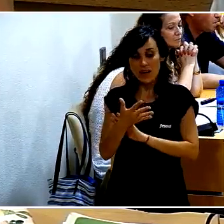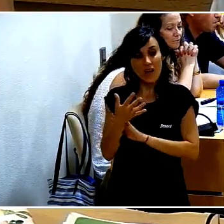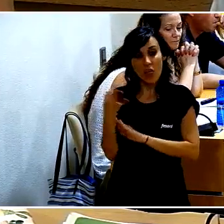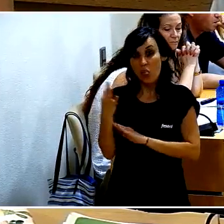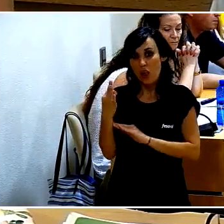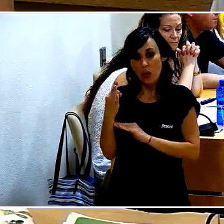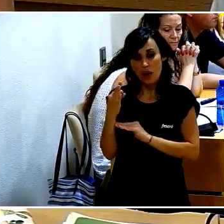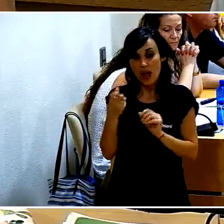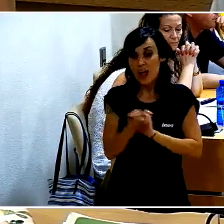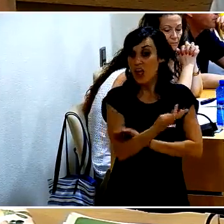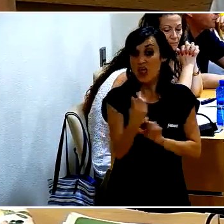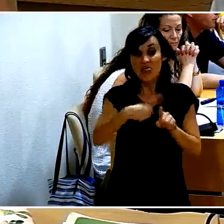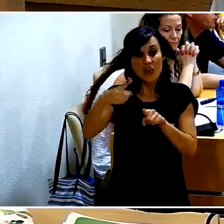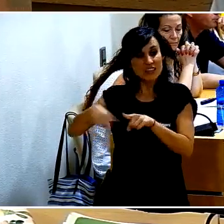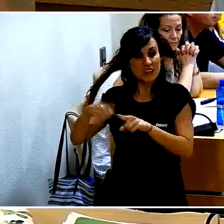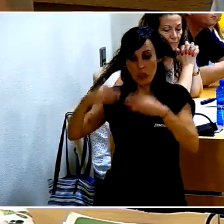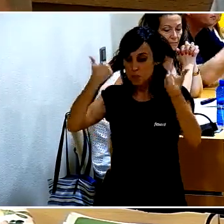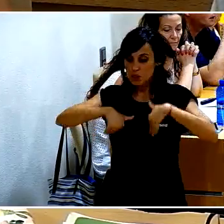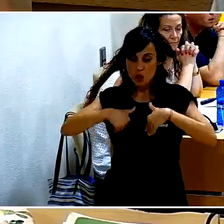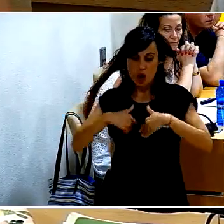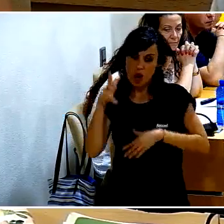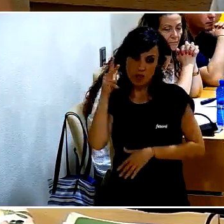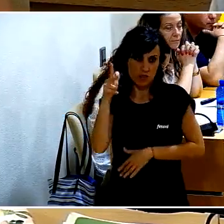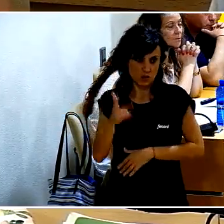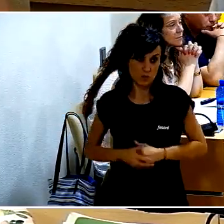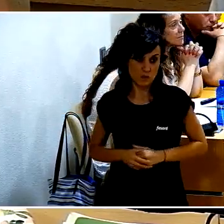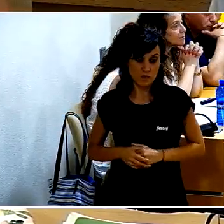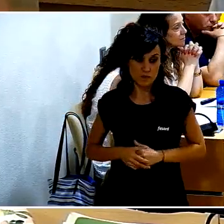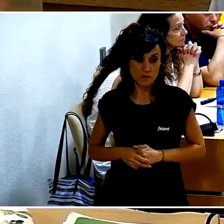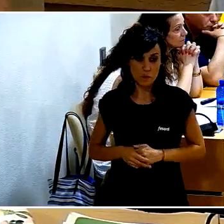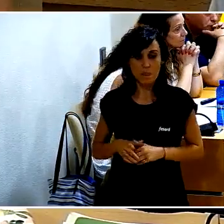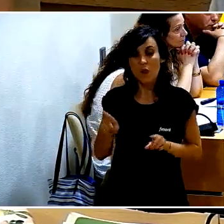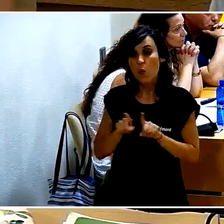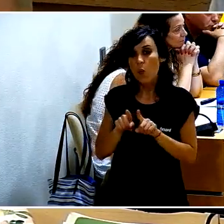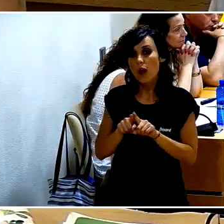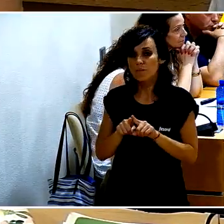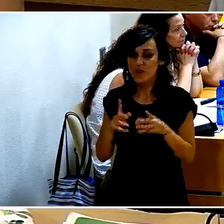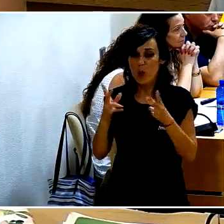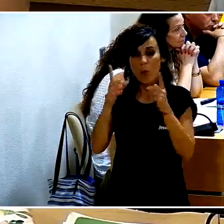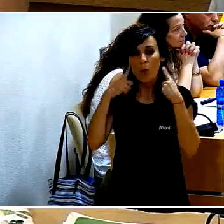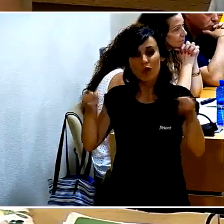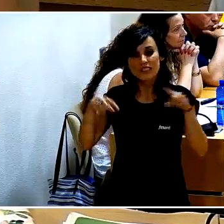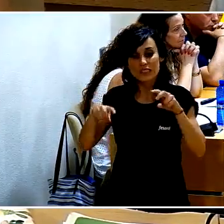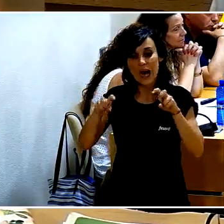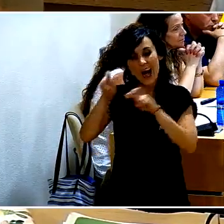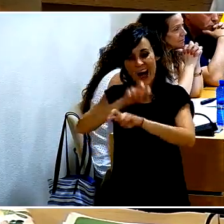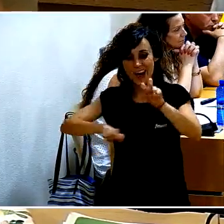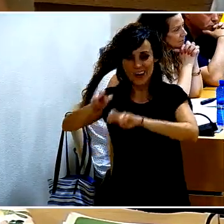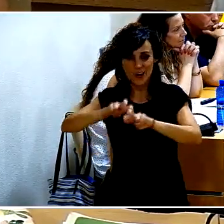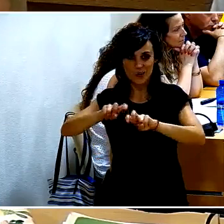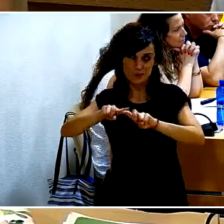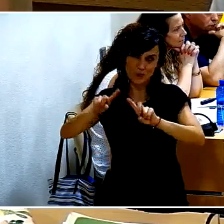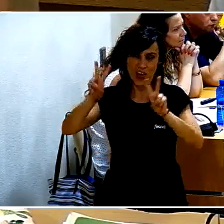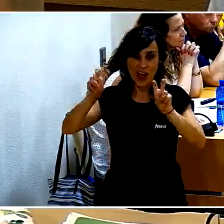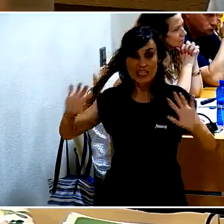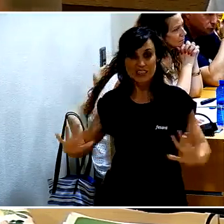esa diversidad personal. No queremos arreglos musicales que traten de salvar la